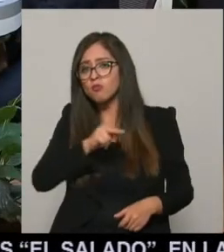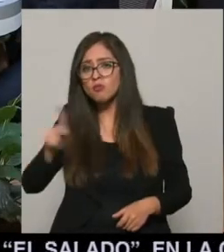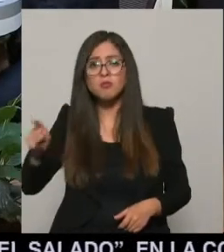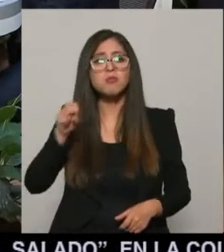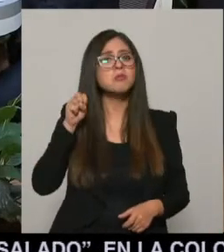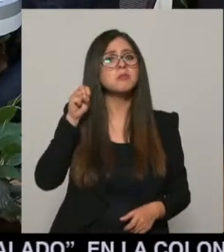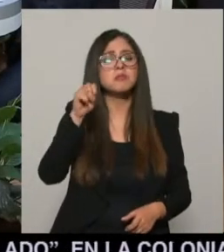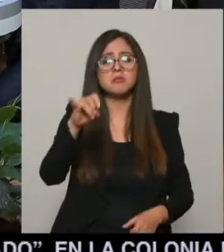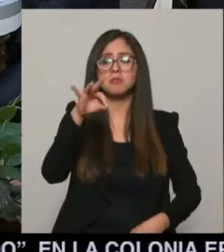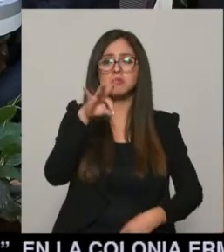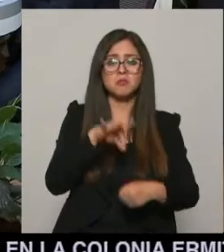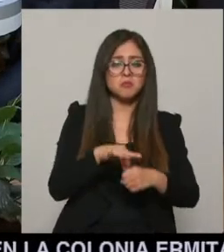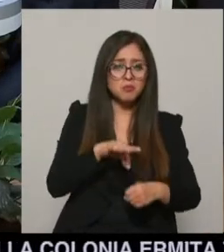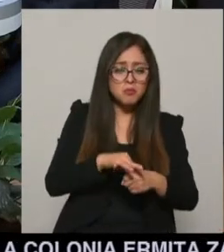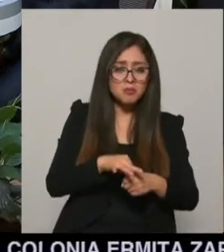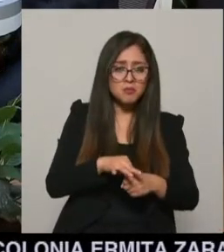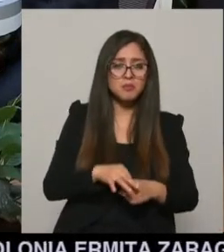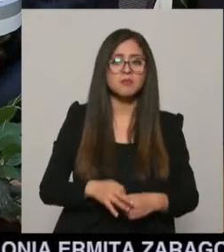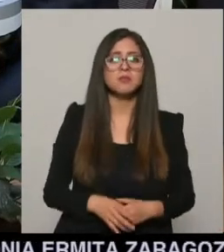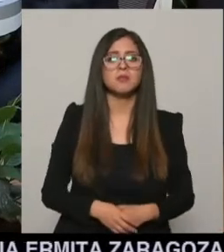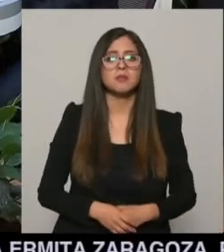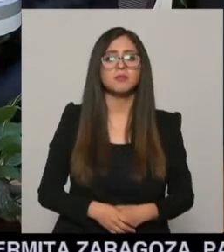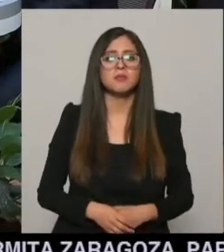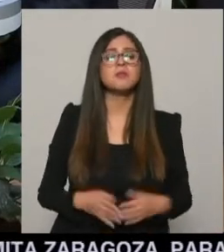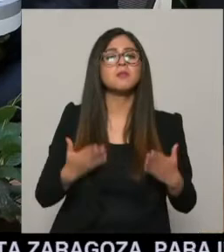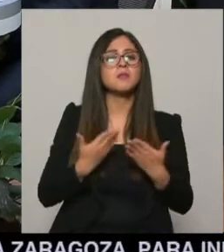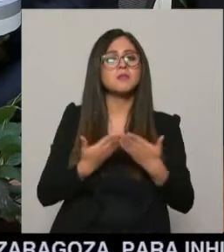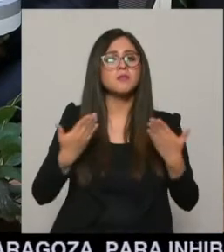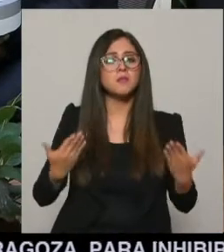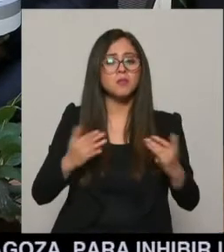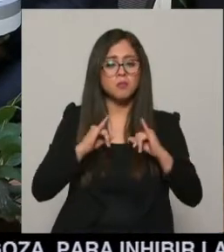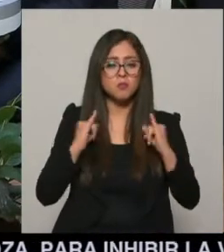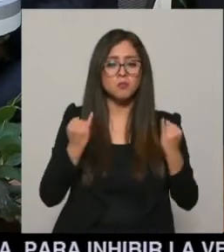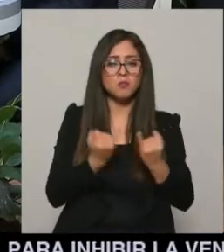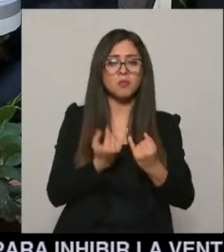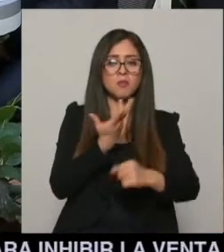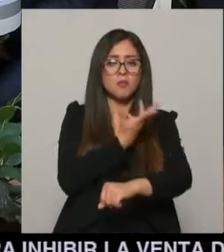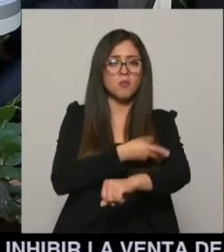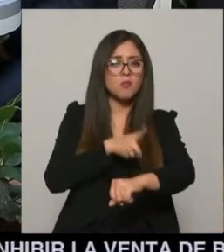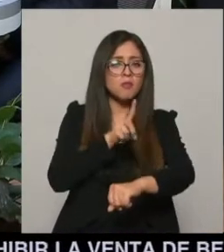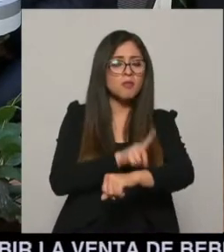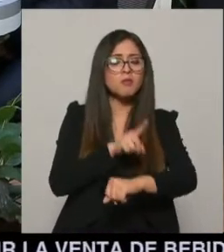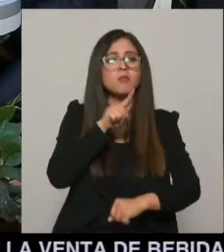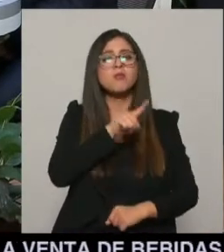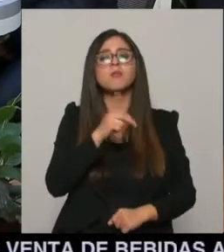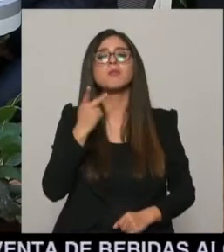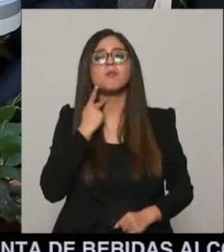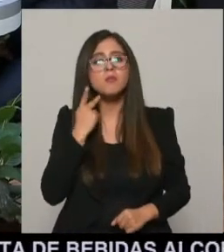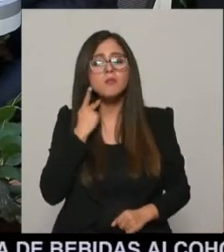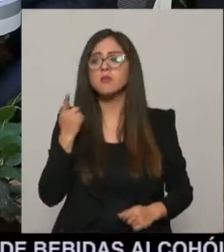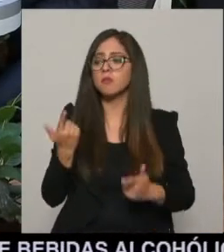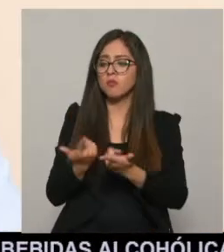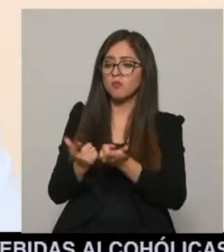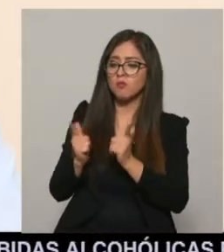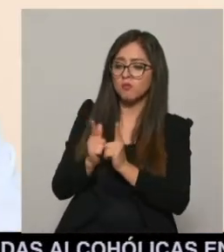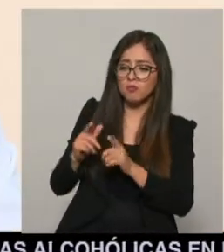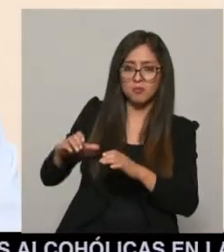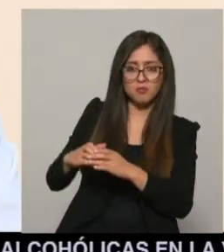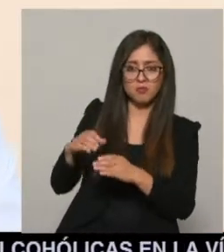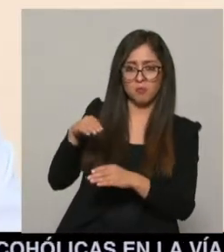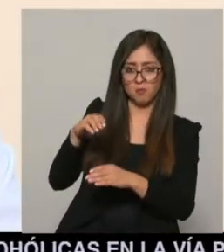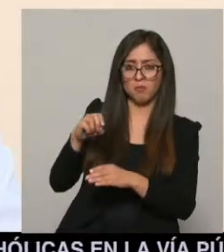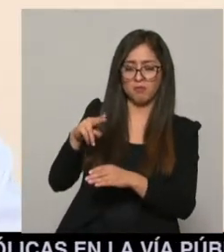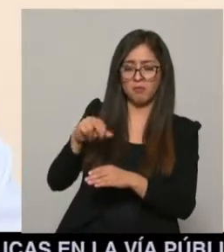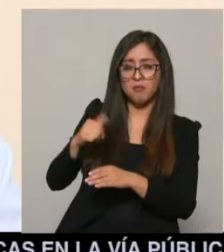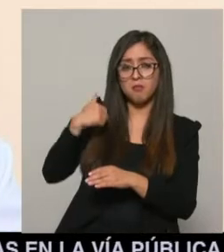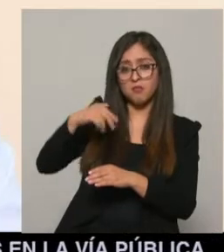favor. Ahora, en el caso de la Junta de Coordinación Política, nosotros estamos absolutamente convencidos de que la